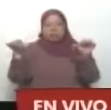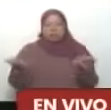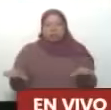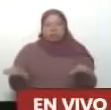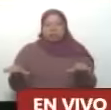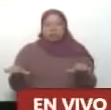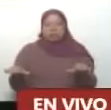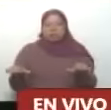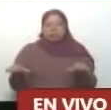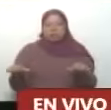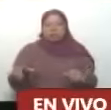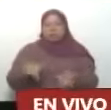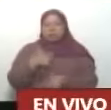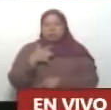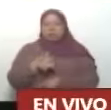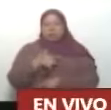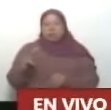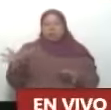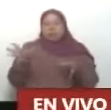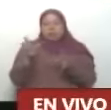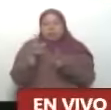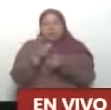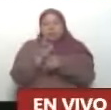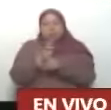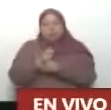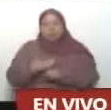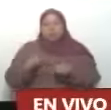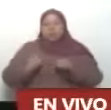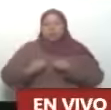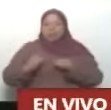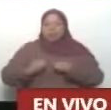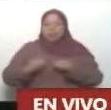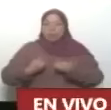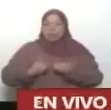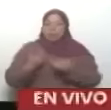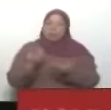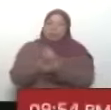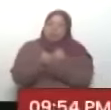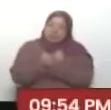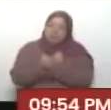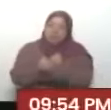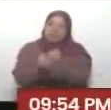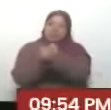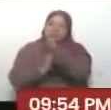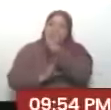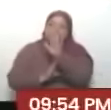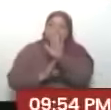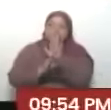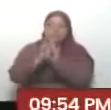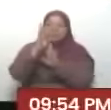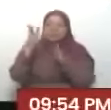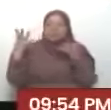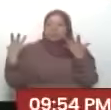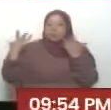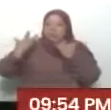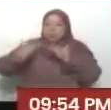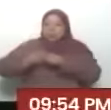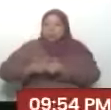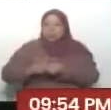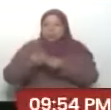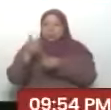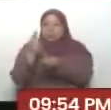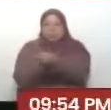y respirar otra vez y vivir para amar, para crecer de la mano de